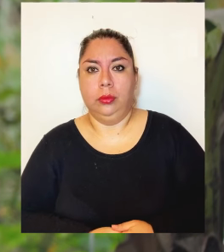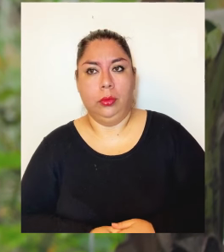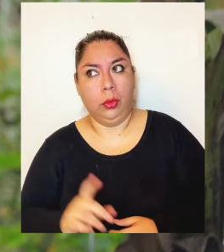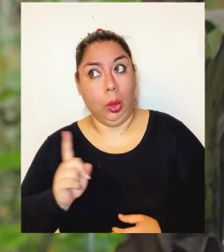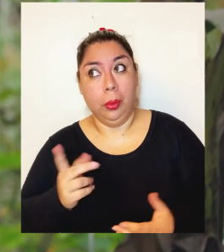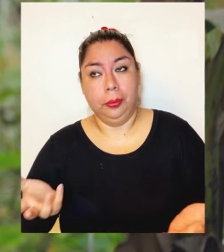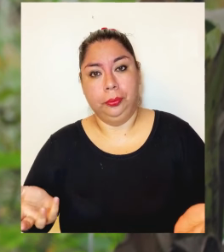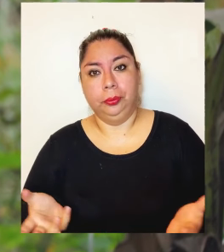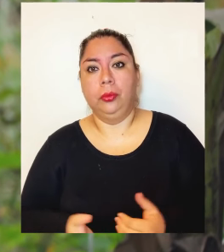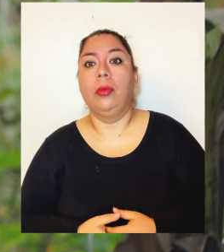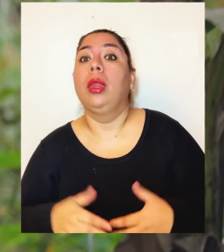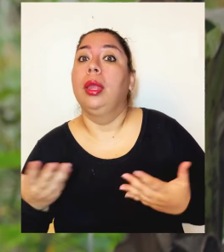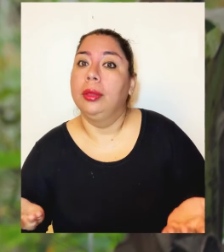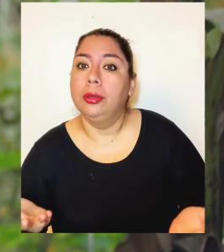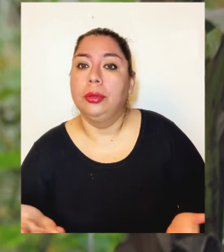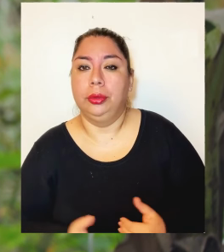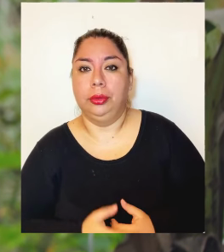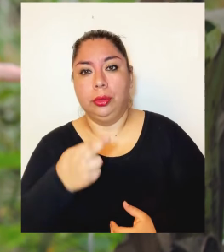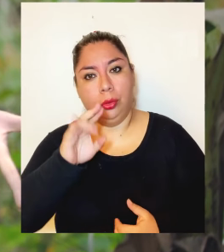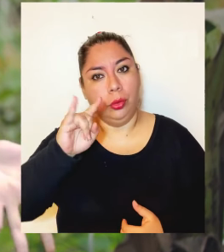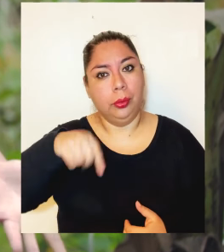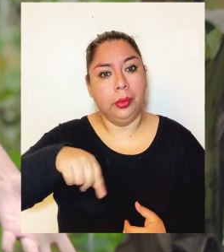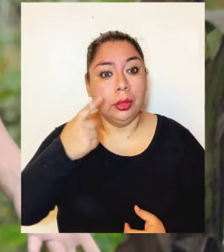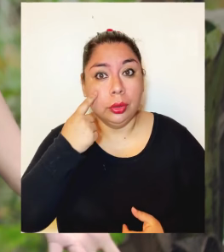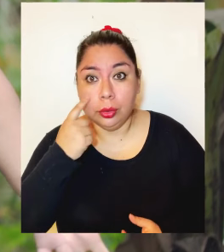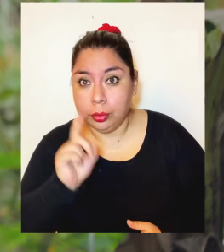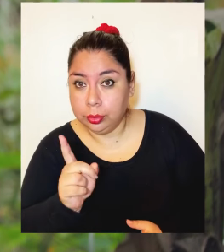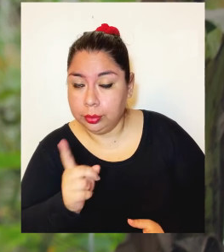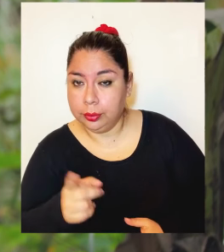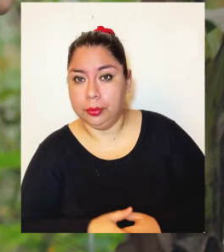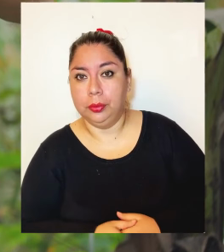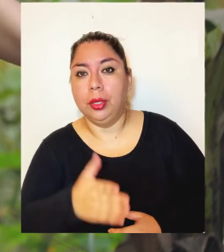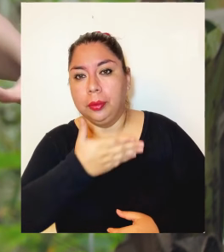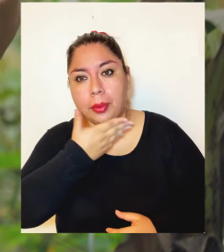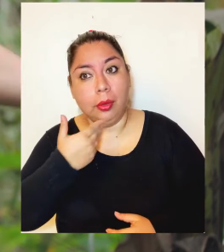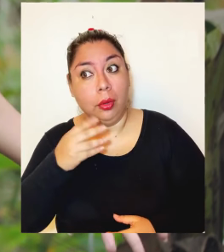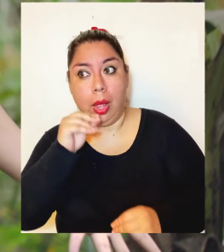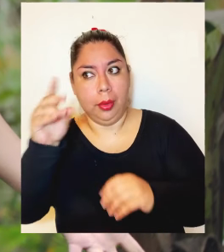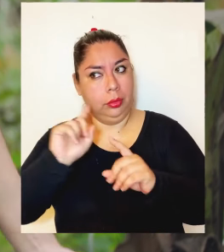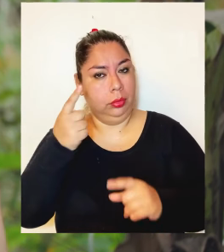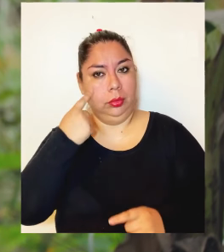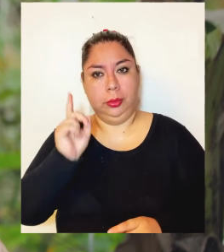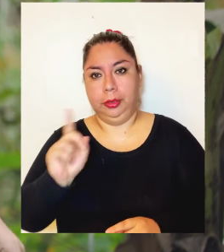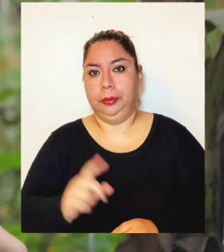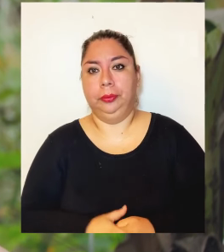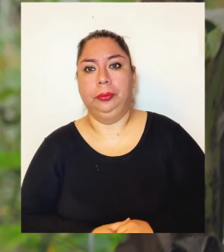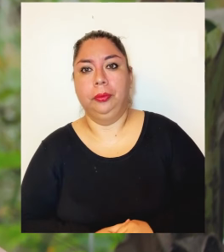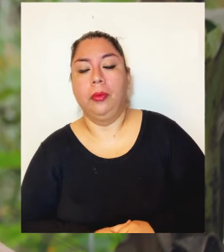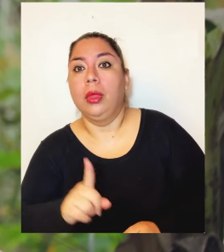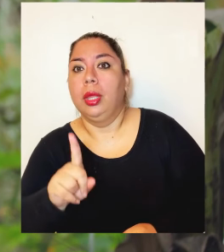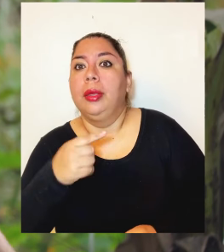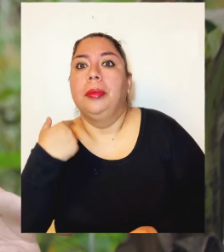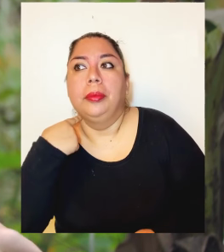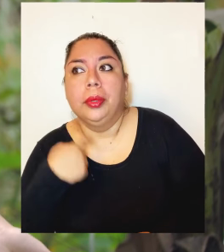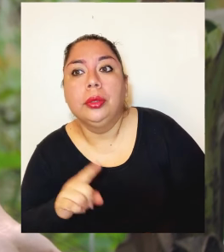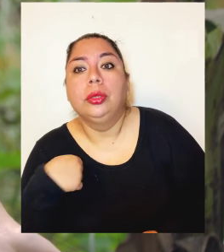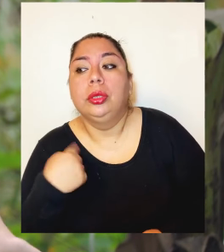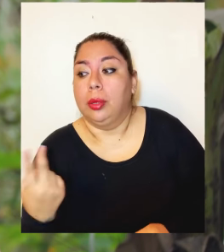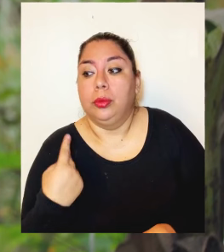No. Entonces, Rumi, si no los conocemos, es mejor no hablar con extraños. Y menos si